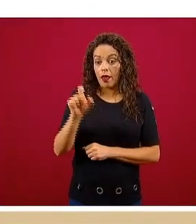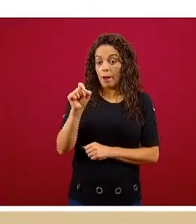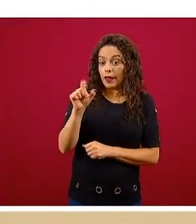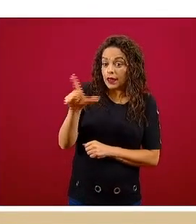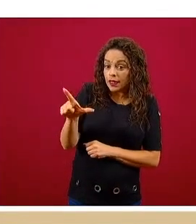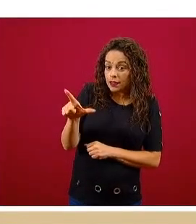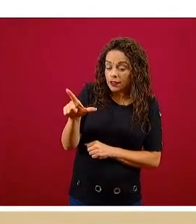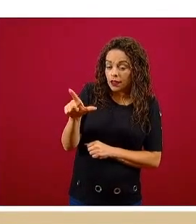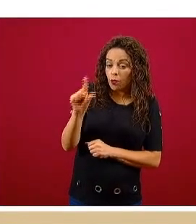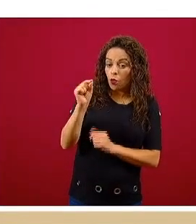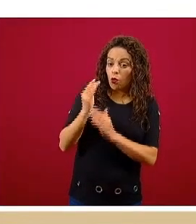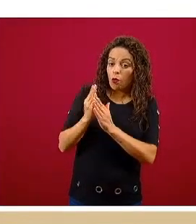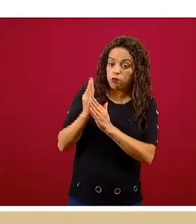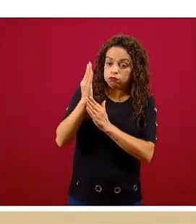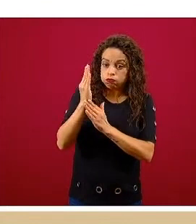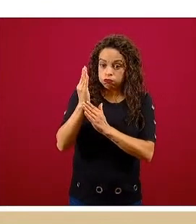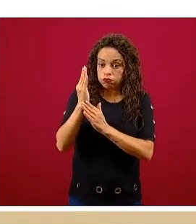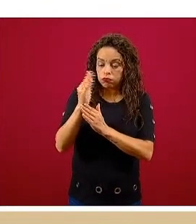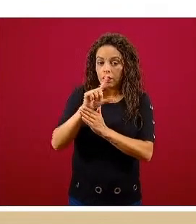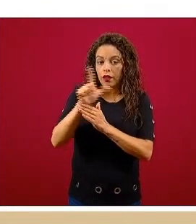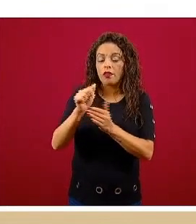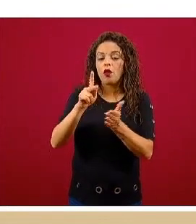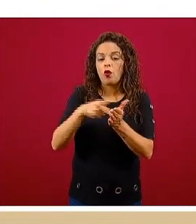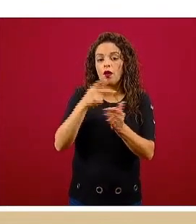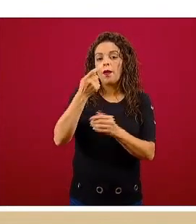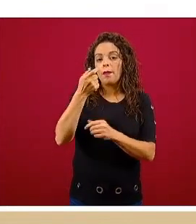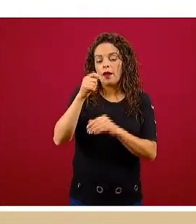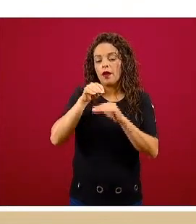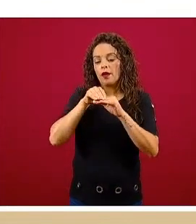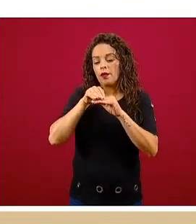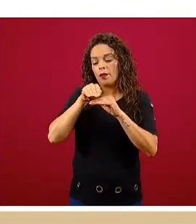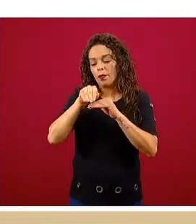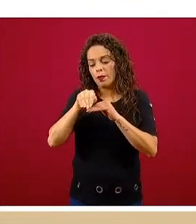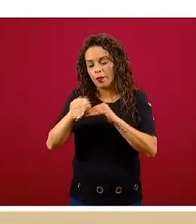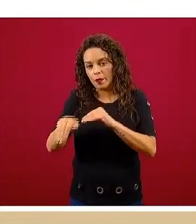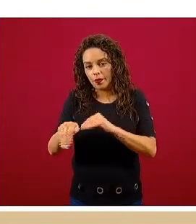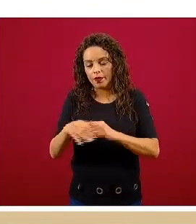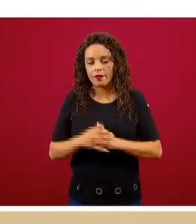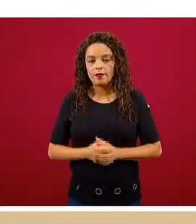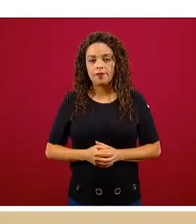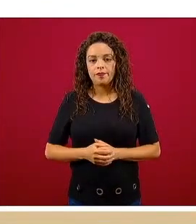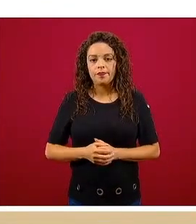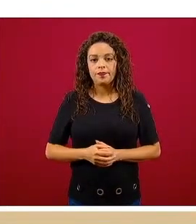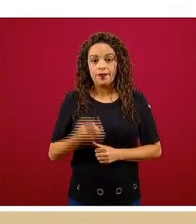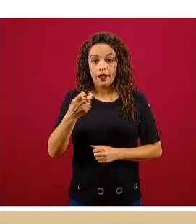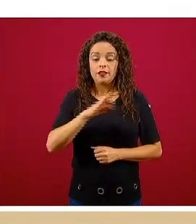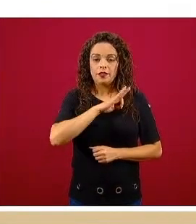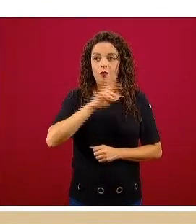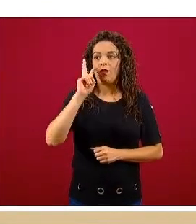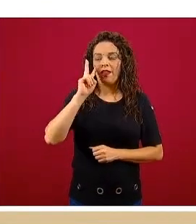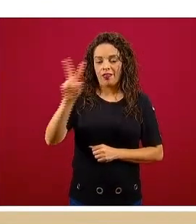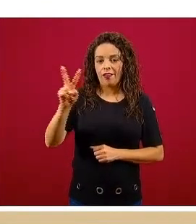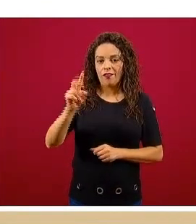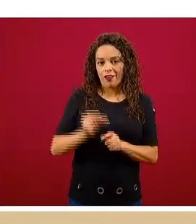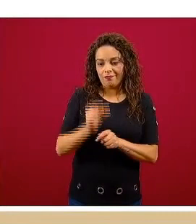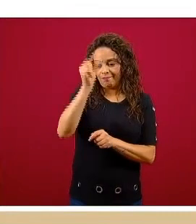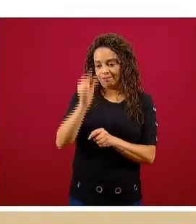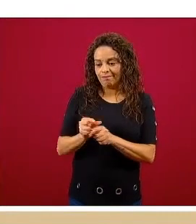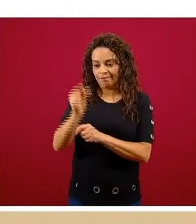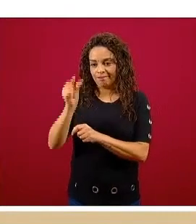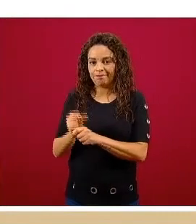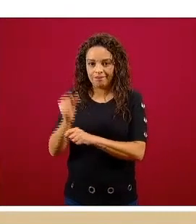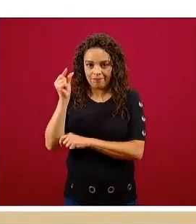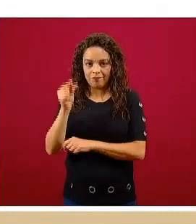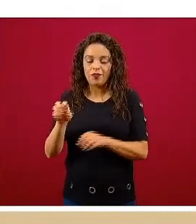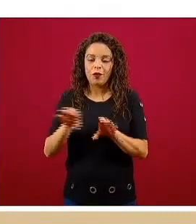luego aparentemente nuevamente empieza a disminuir. Vamos a ver cómo está la gráfica del Estado de México, en este caso